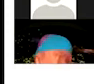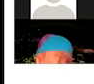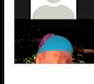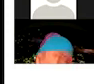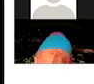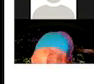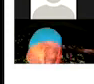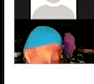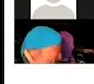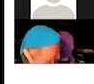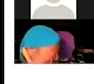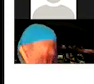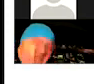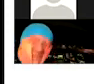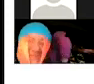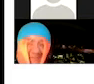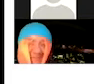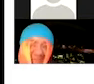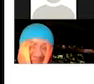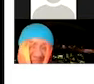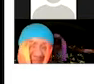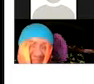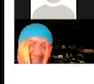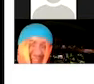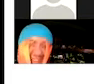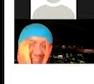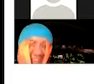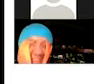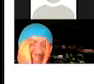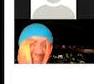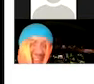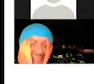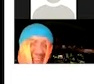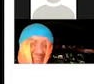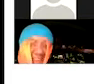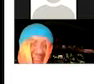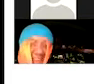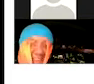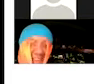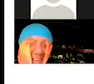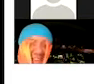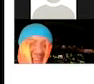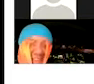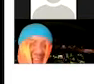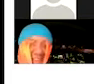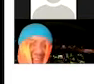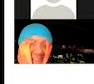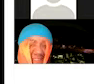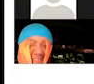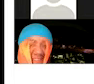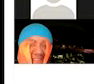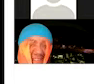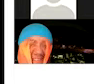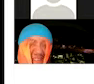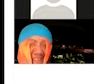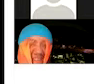Me alací el cabello, me volvé la cara, y entre mis entrañas siempre resonaba la